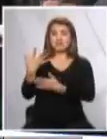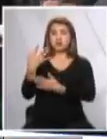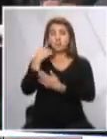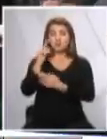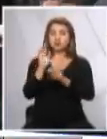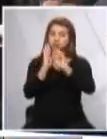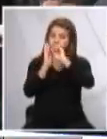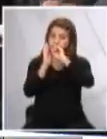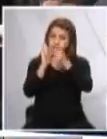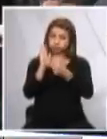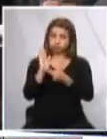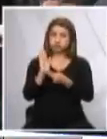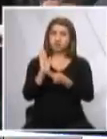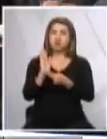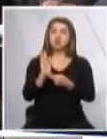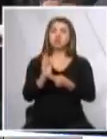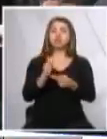un origen